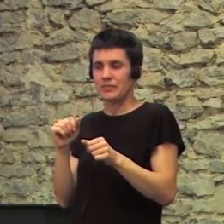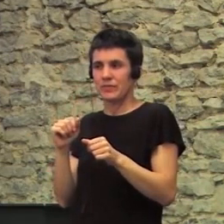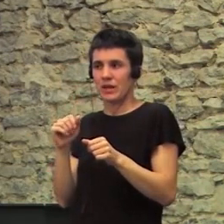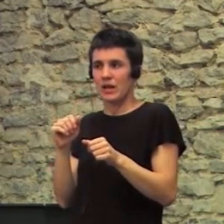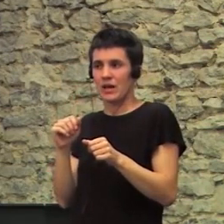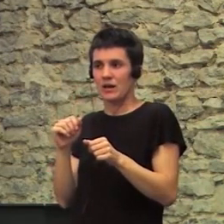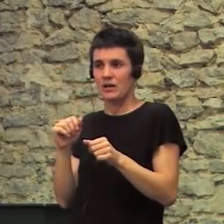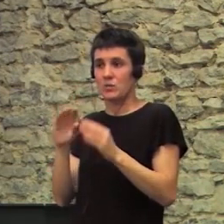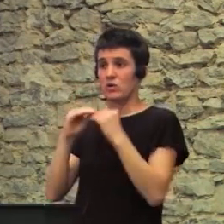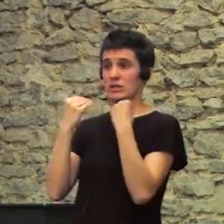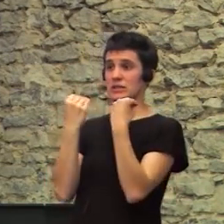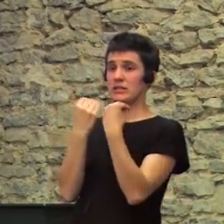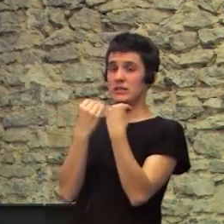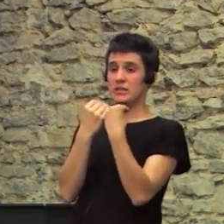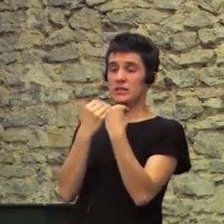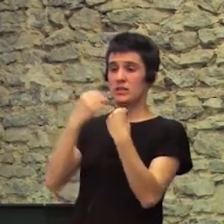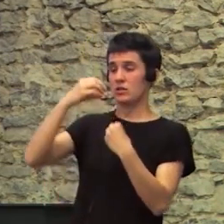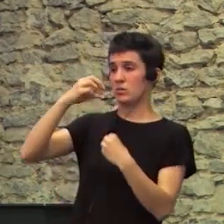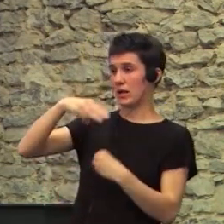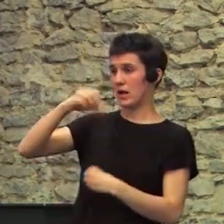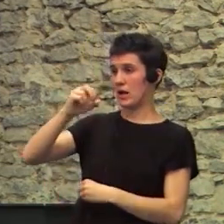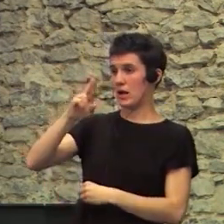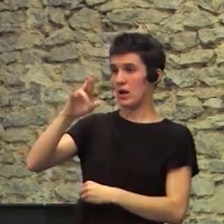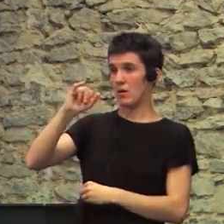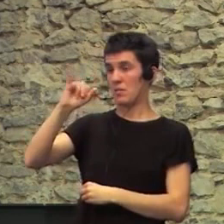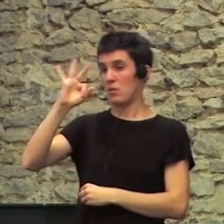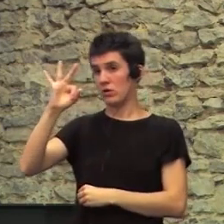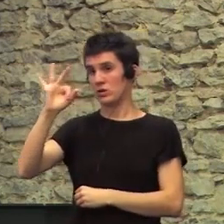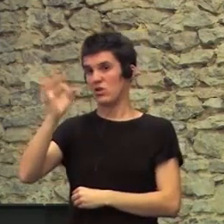Hay el síndrome de Morris, que se llama de